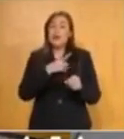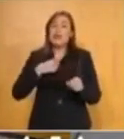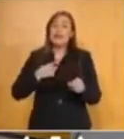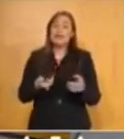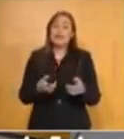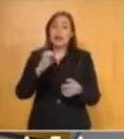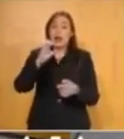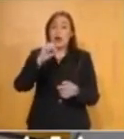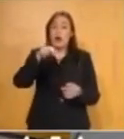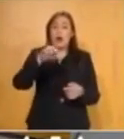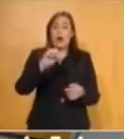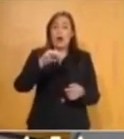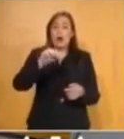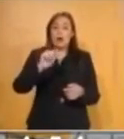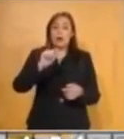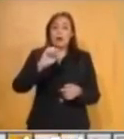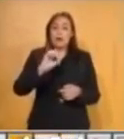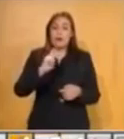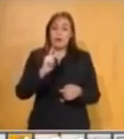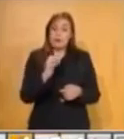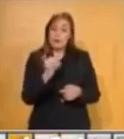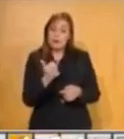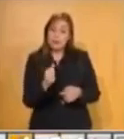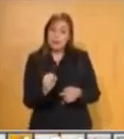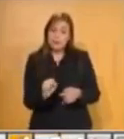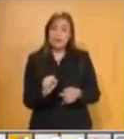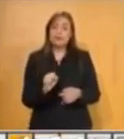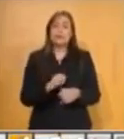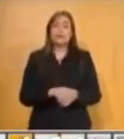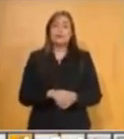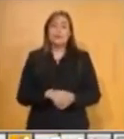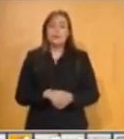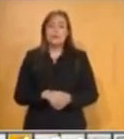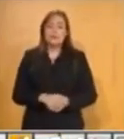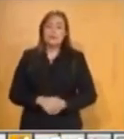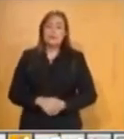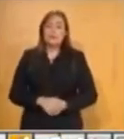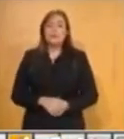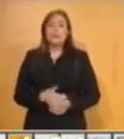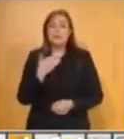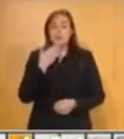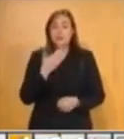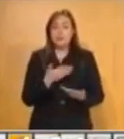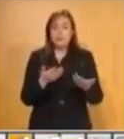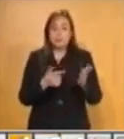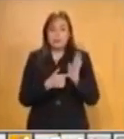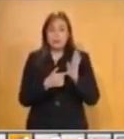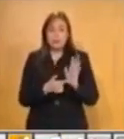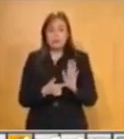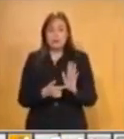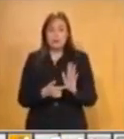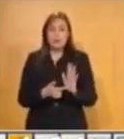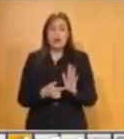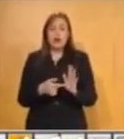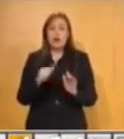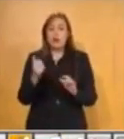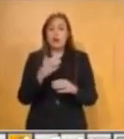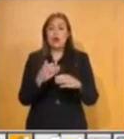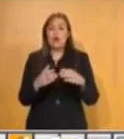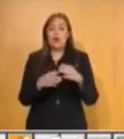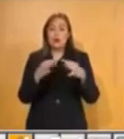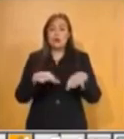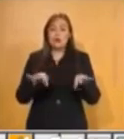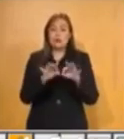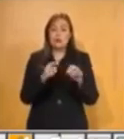now I'm going to show you a chart in which you can write the most important about a comic strip. Pay attention